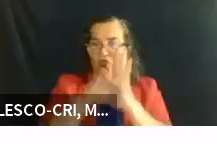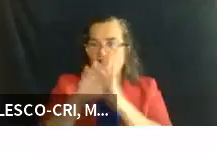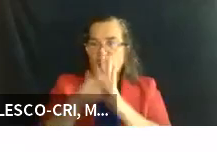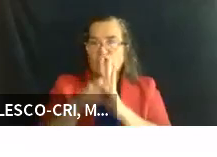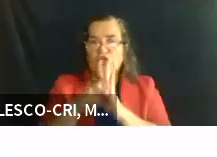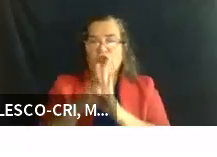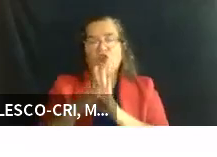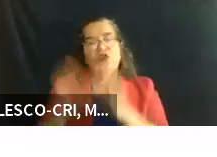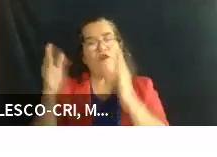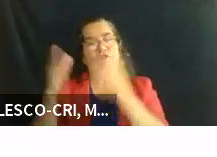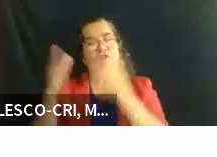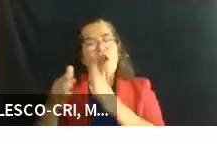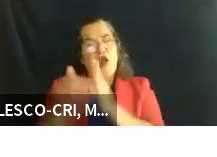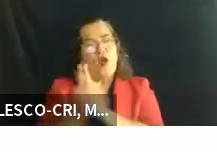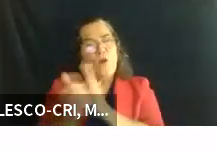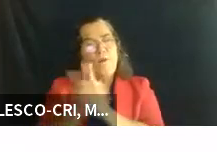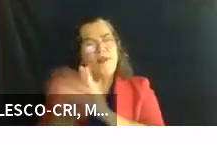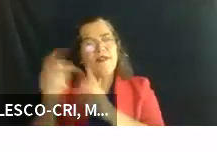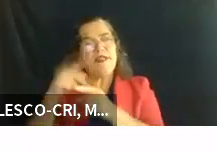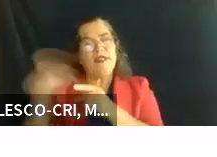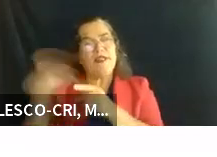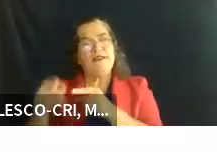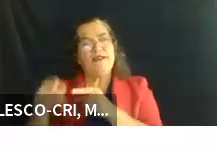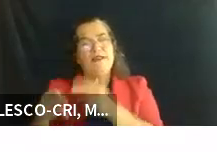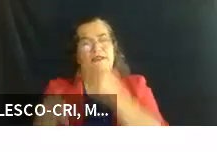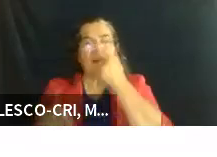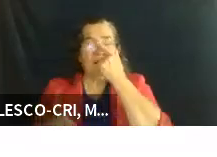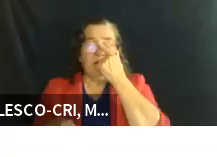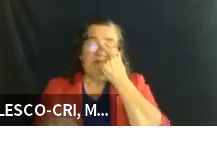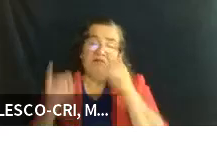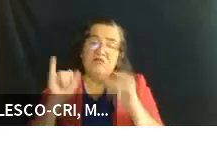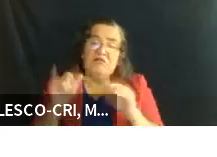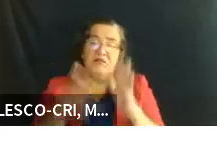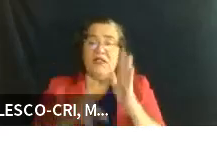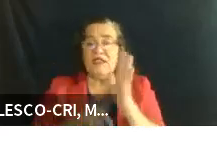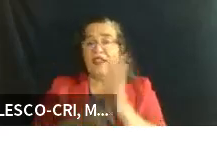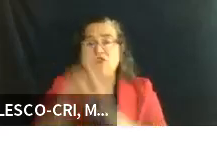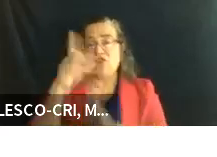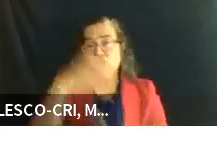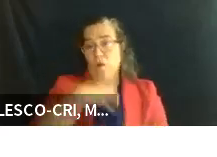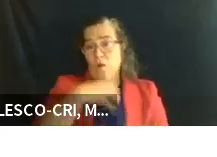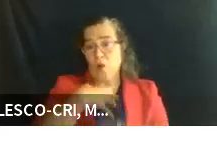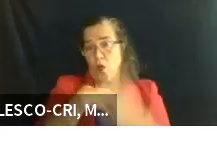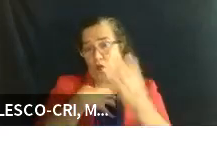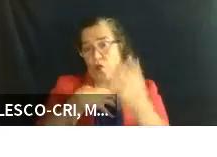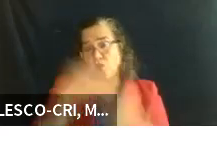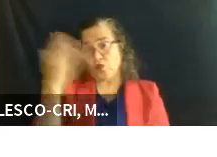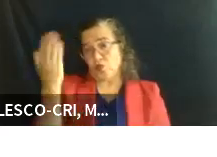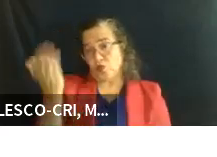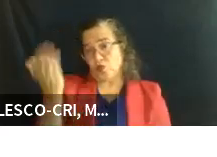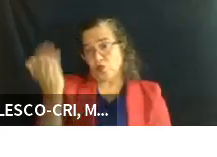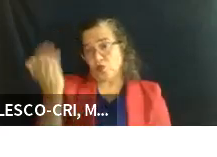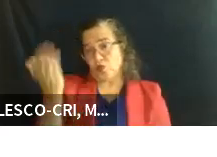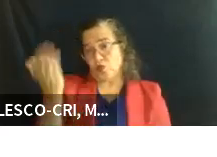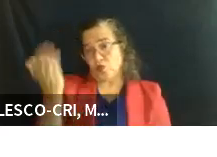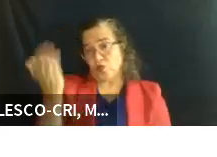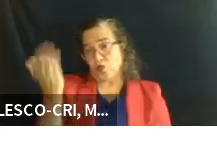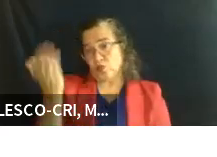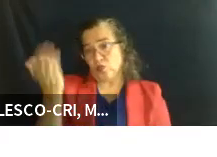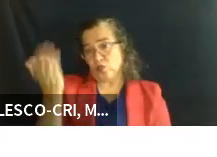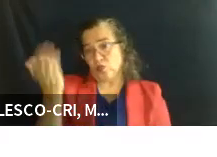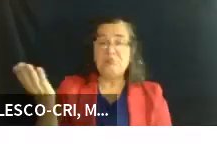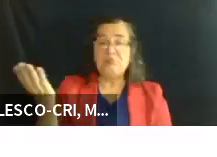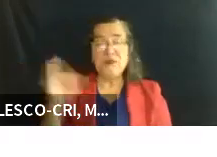profesionales. Bueno, por supuesto que esto es un desarrollo propio, es un desarrollo que hemos conducido con el equipo de la Vicerrectoría